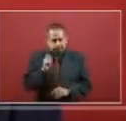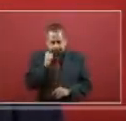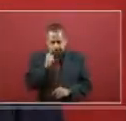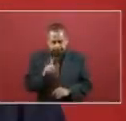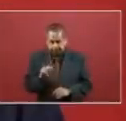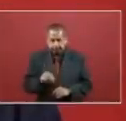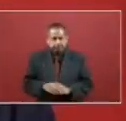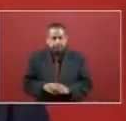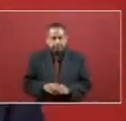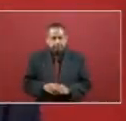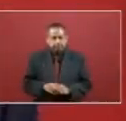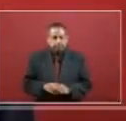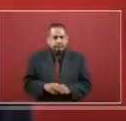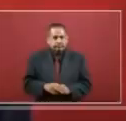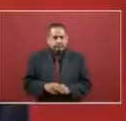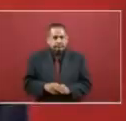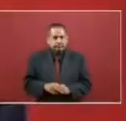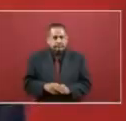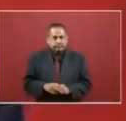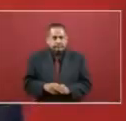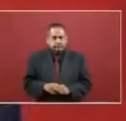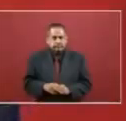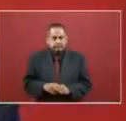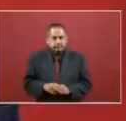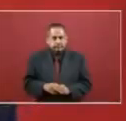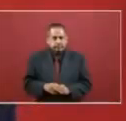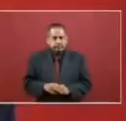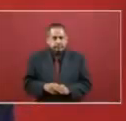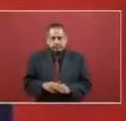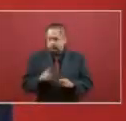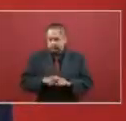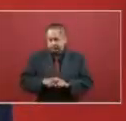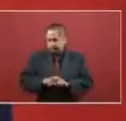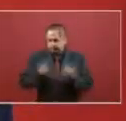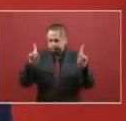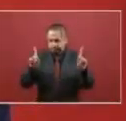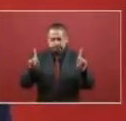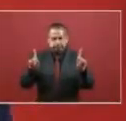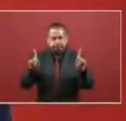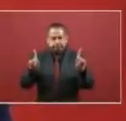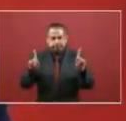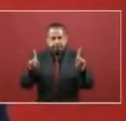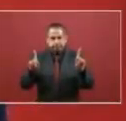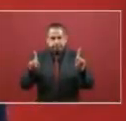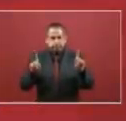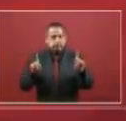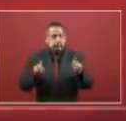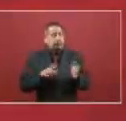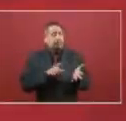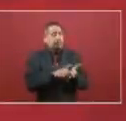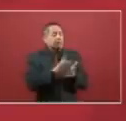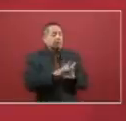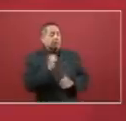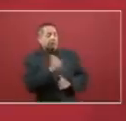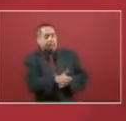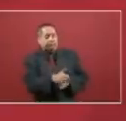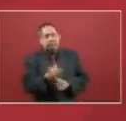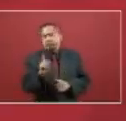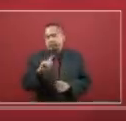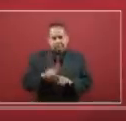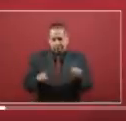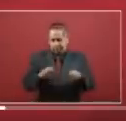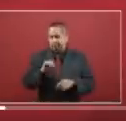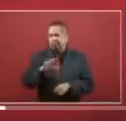qué es muy diferente a dejar sin apoyo a las